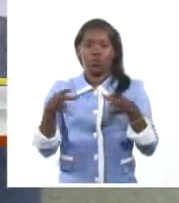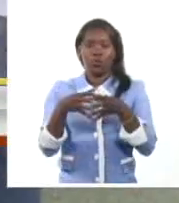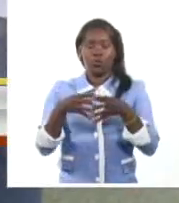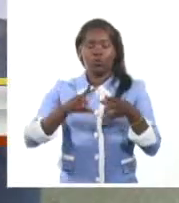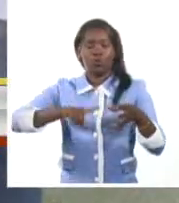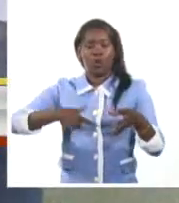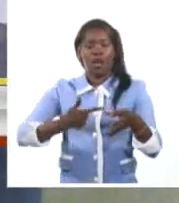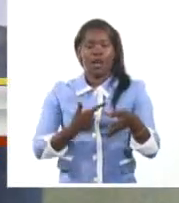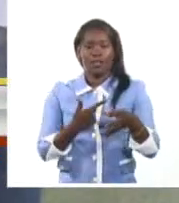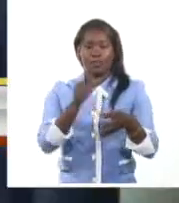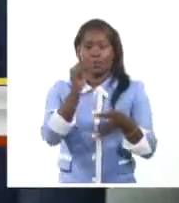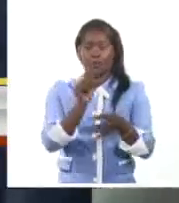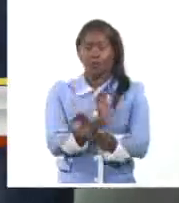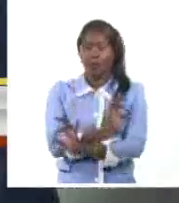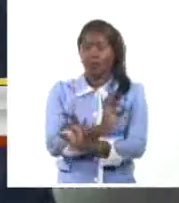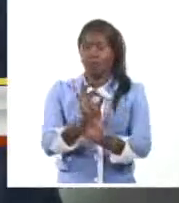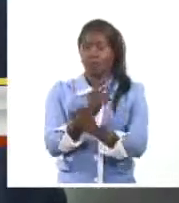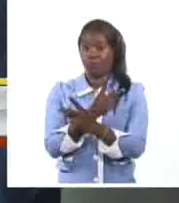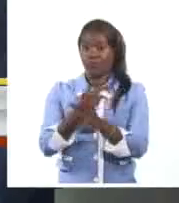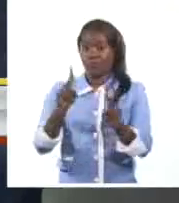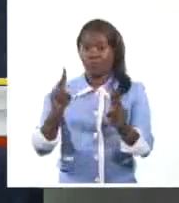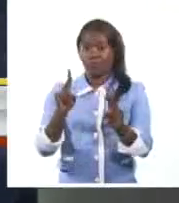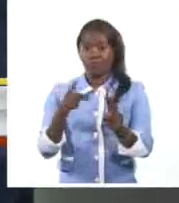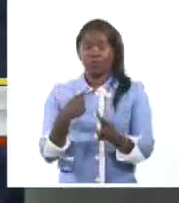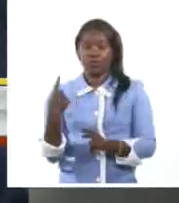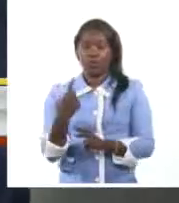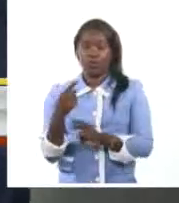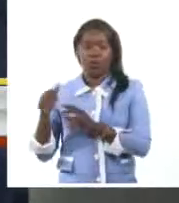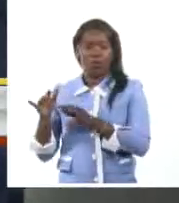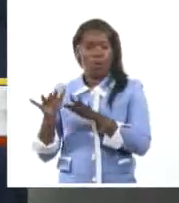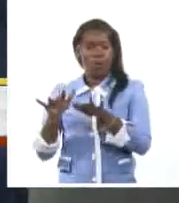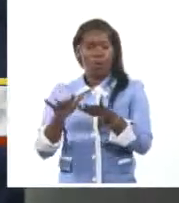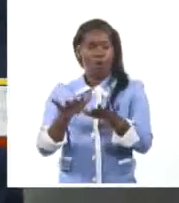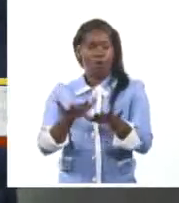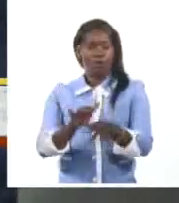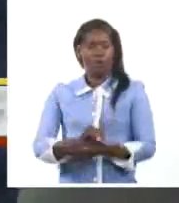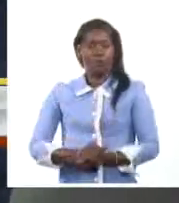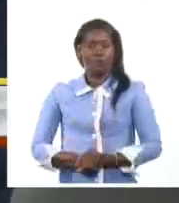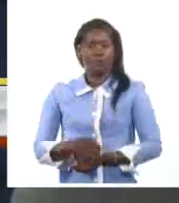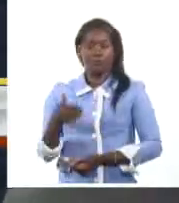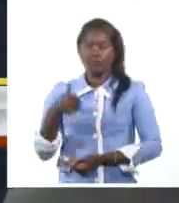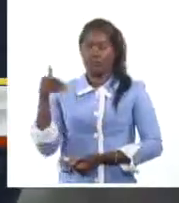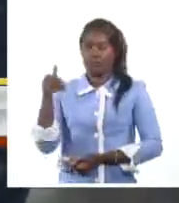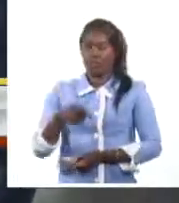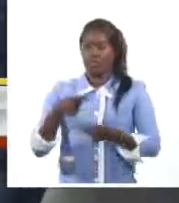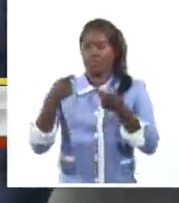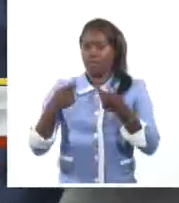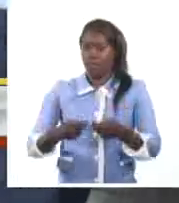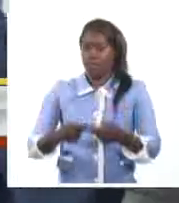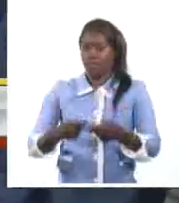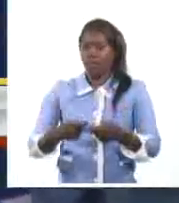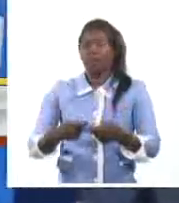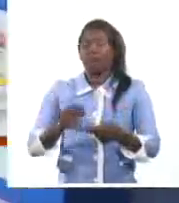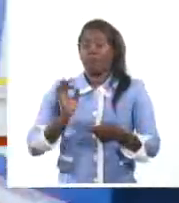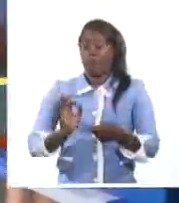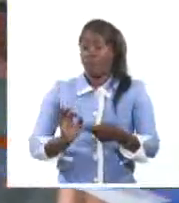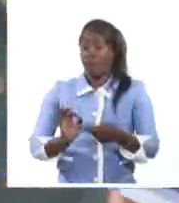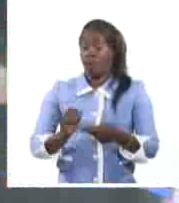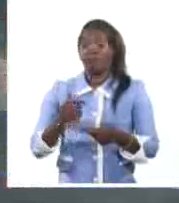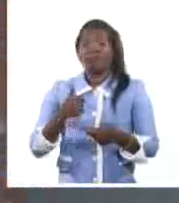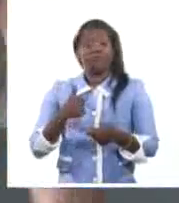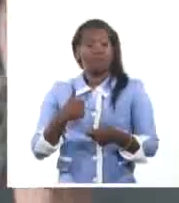nación. Ellos llegaron a las urnas a dejar plasmada su visión. Yo vine a ejercer mi derecho ciudadano, ¿verdad?,